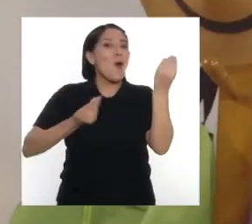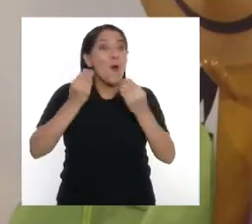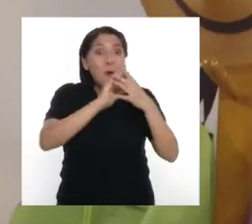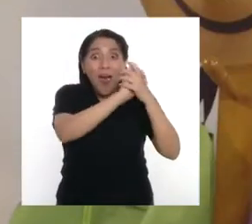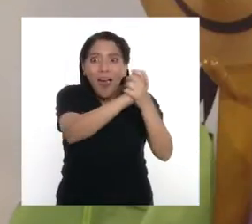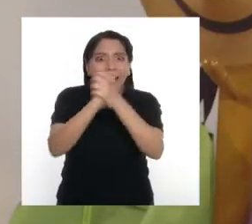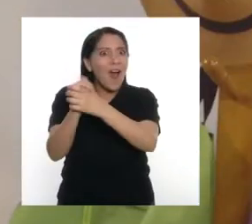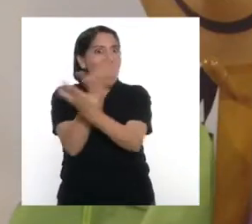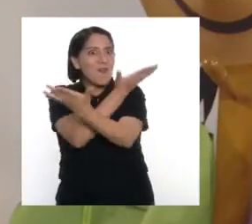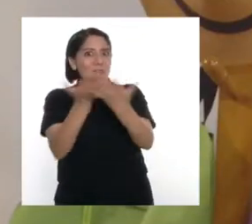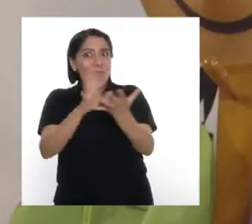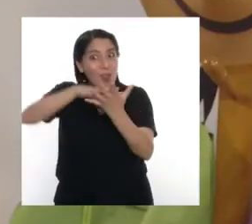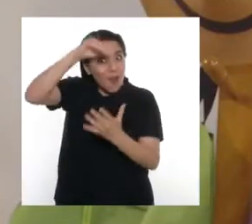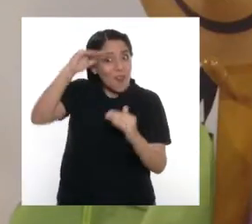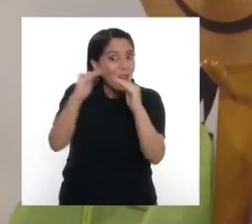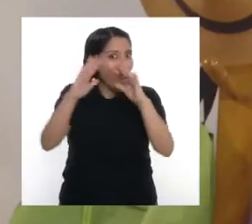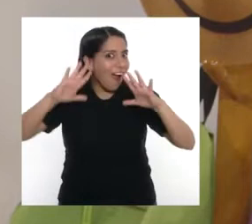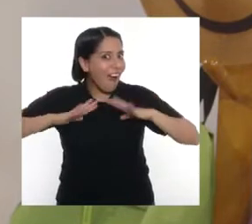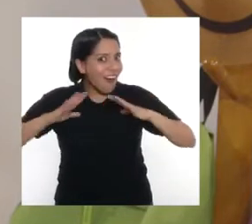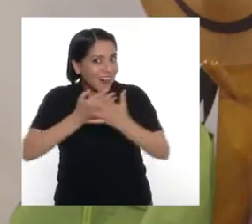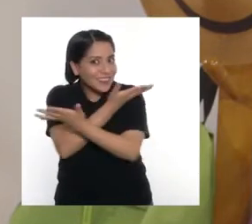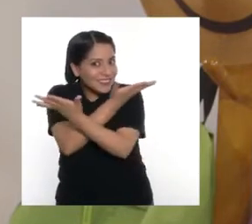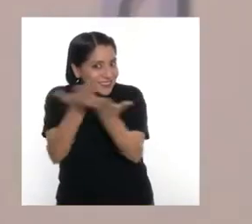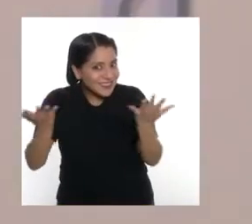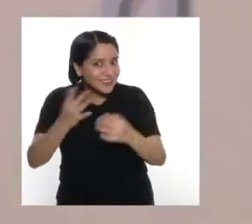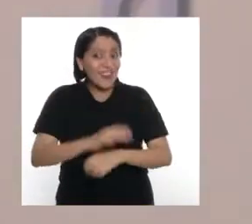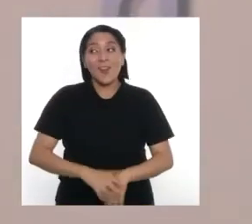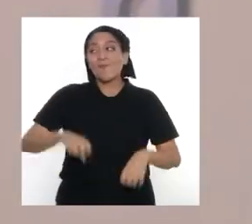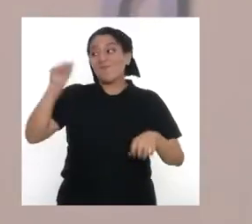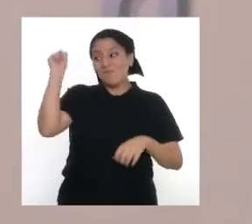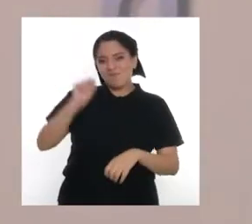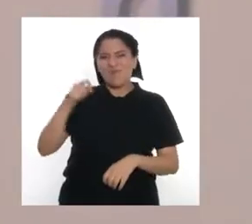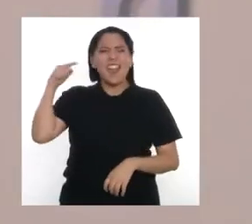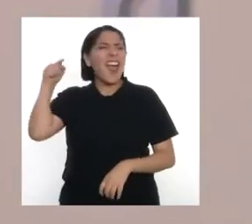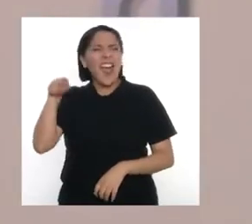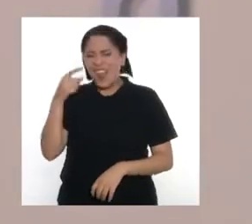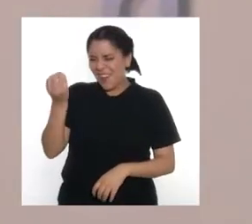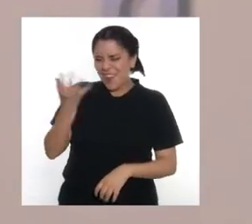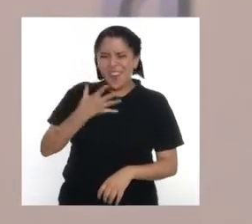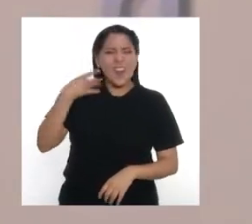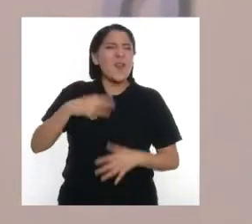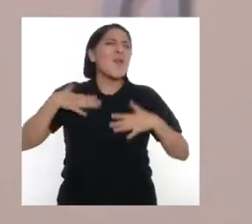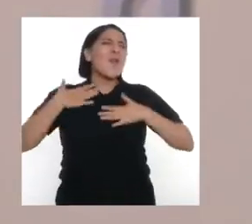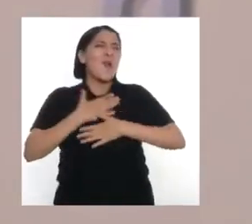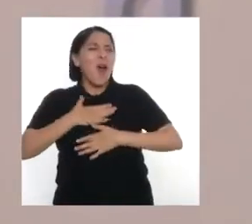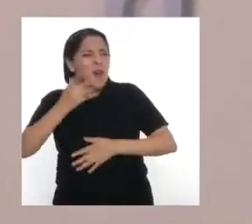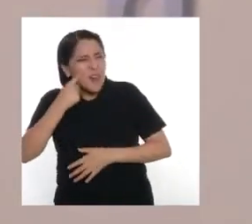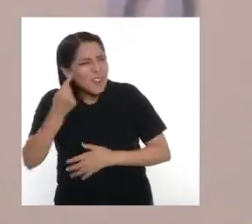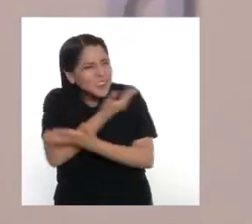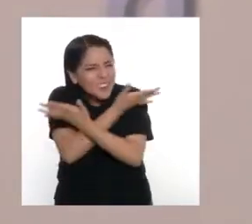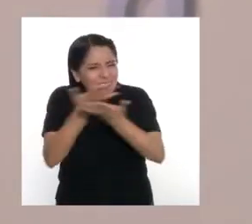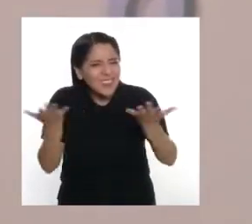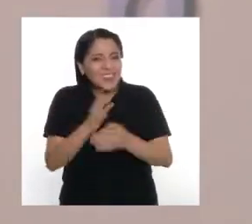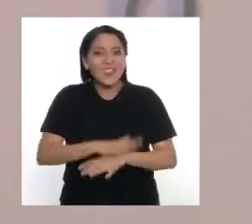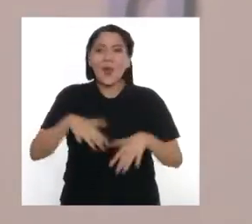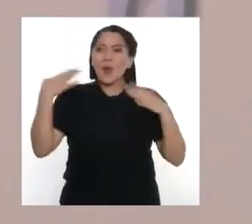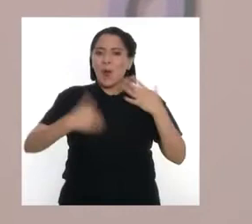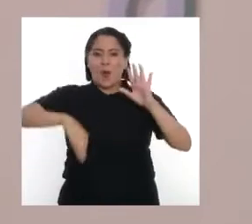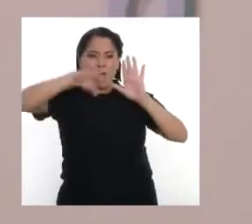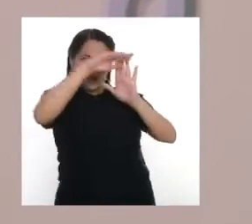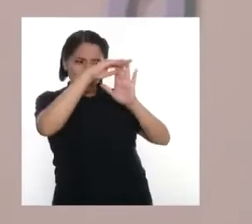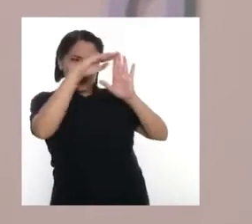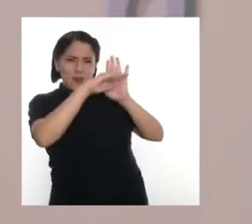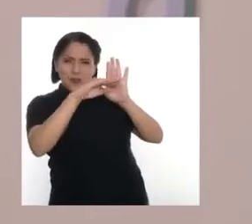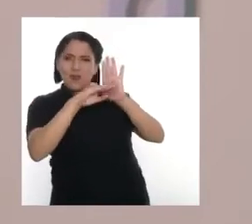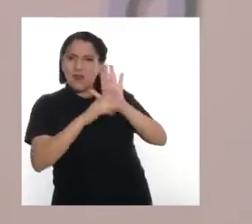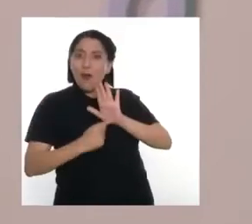nuestras amigas y amigos de Aprendo en Casa Vacaciones. Sí, Ivana me contó. Qué gusto conocerlas y conocerlos. He preparado una